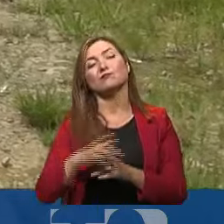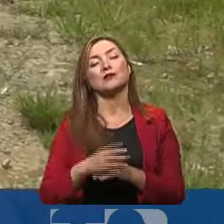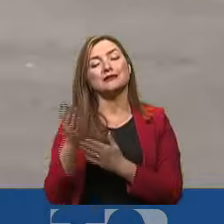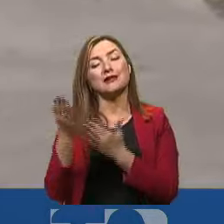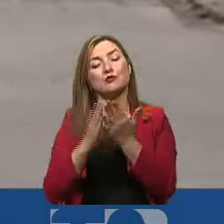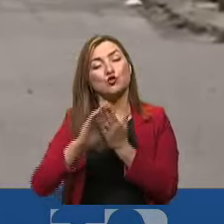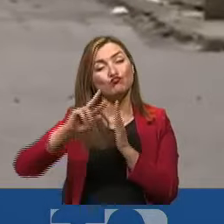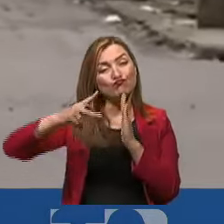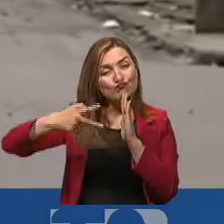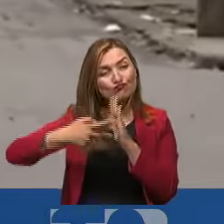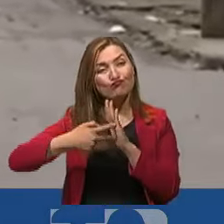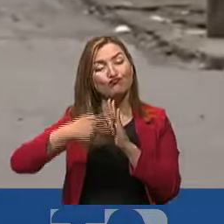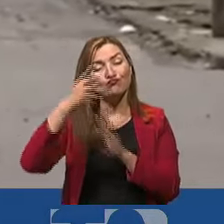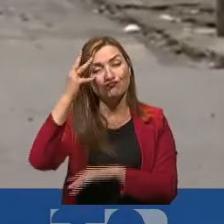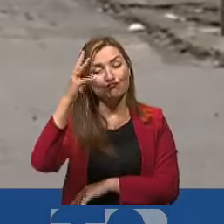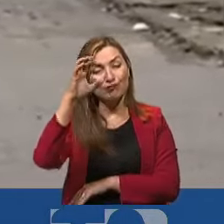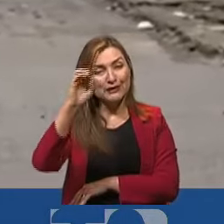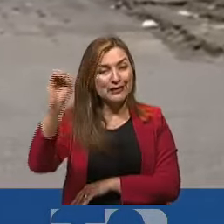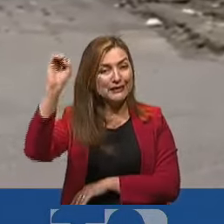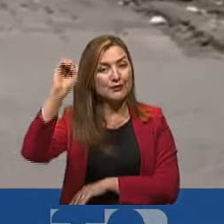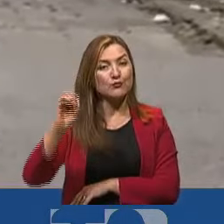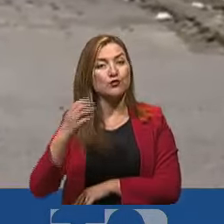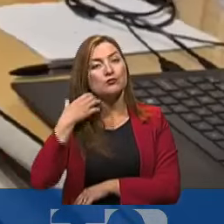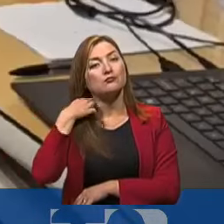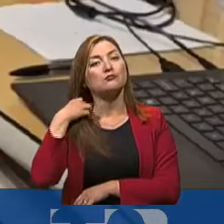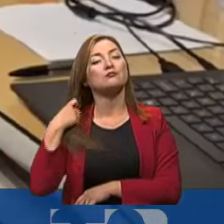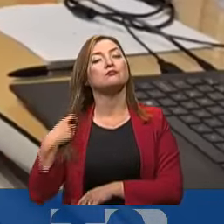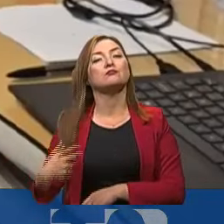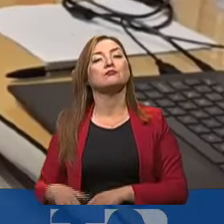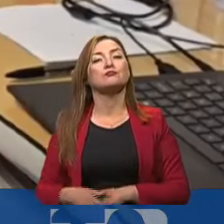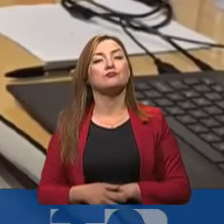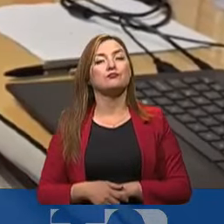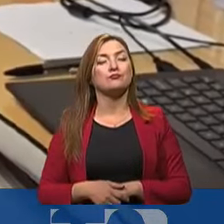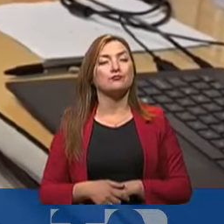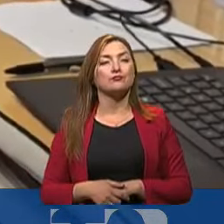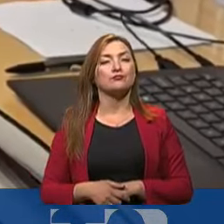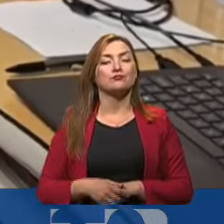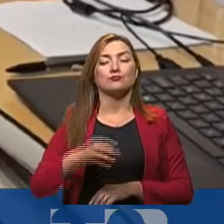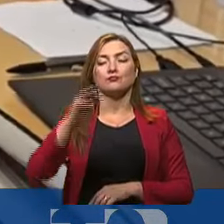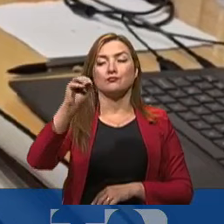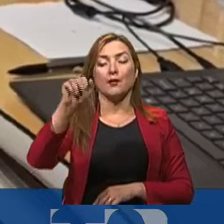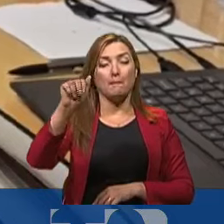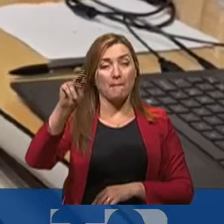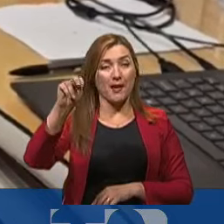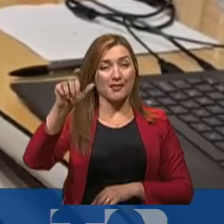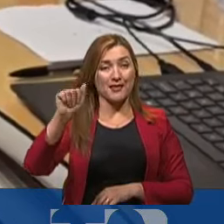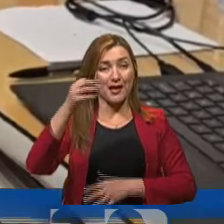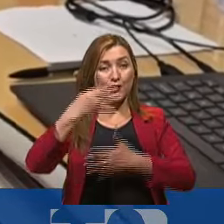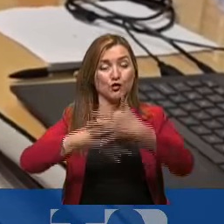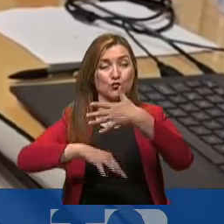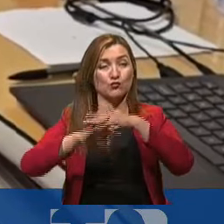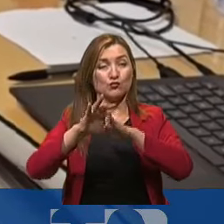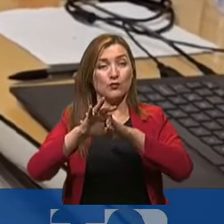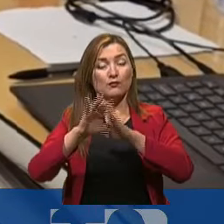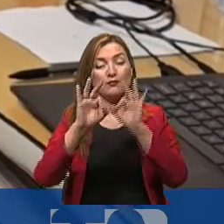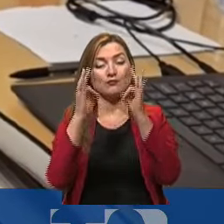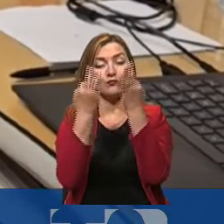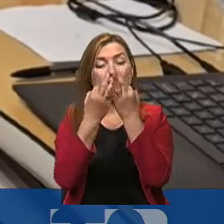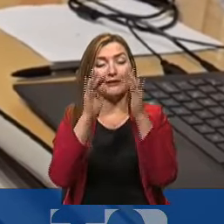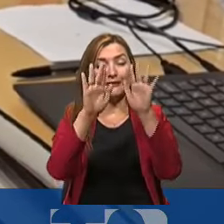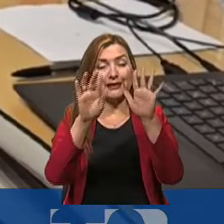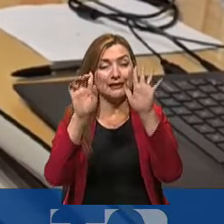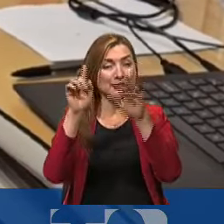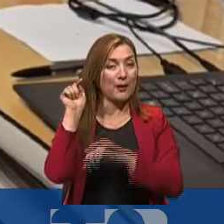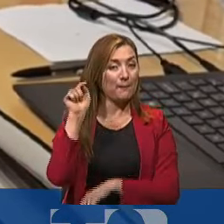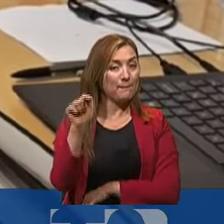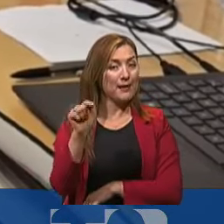el servicio a un 60% de los afectados. En La Maná tenemos unas 16 mil familias y